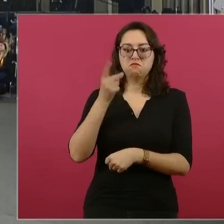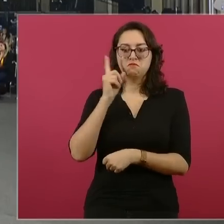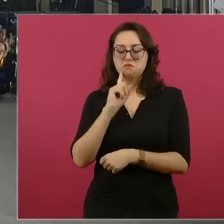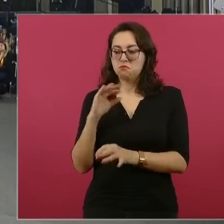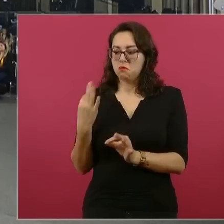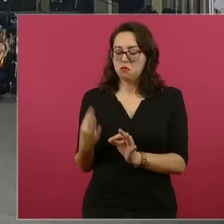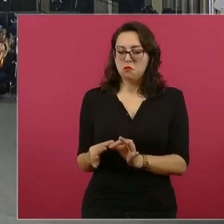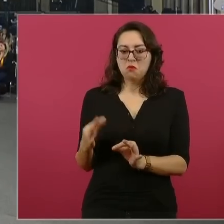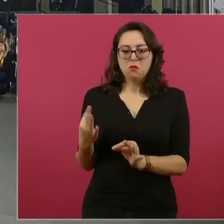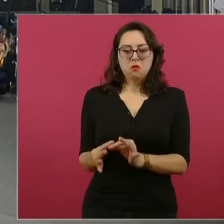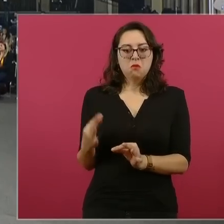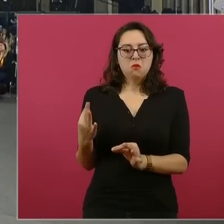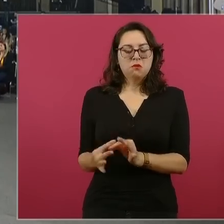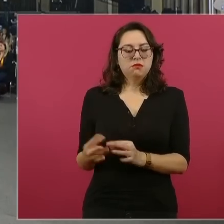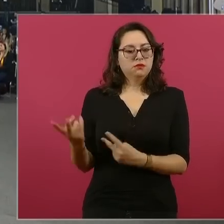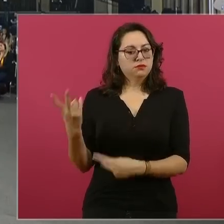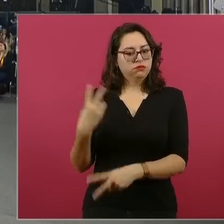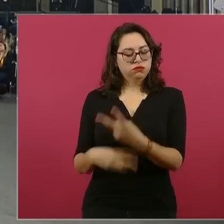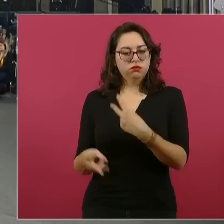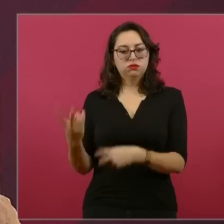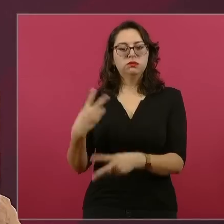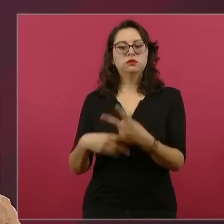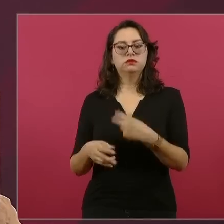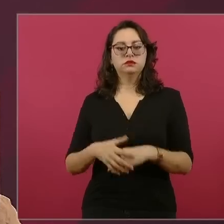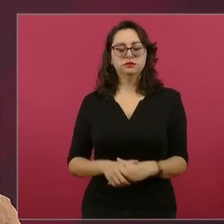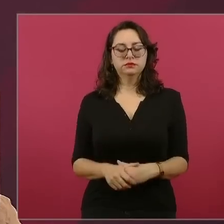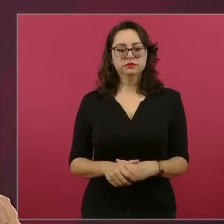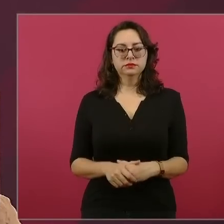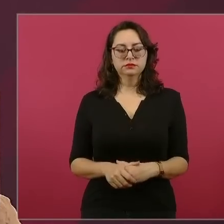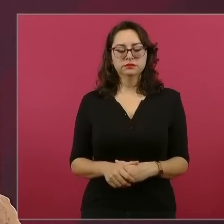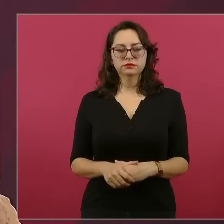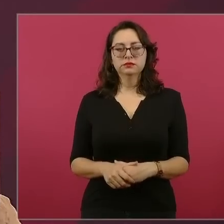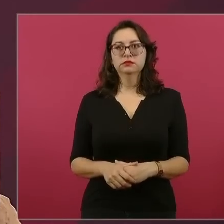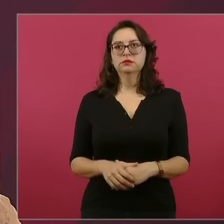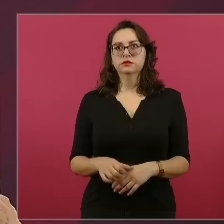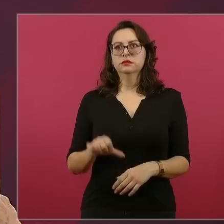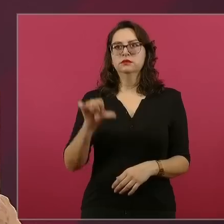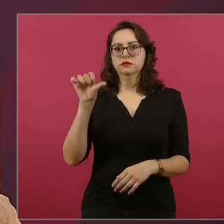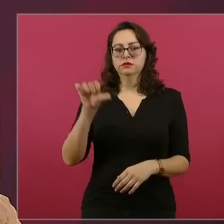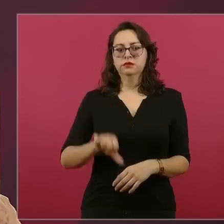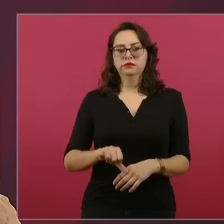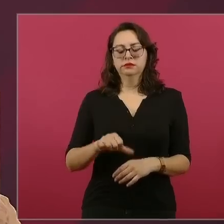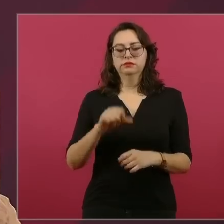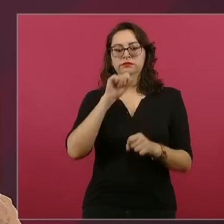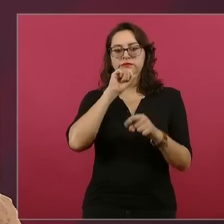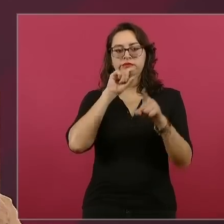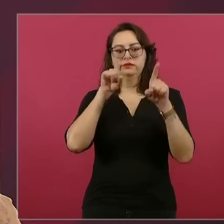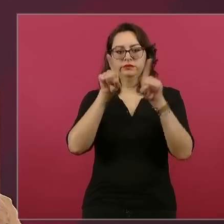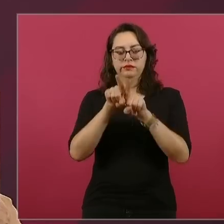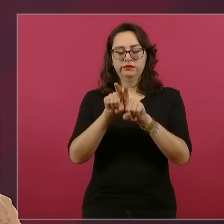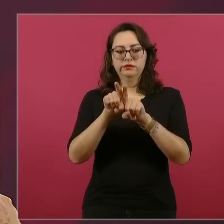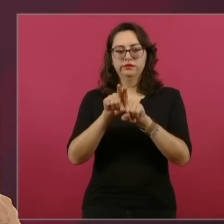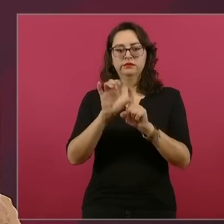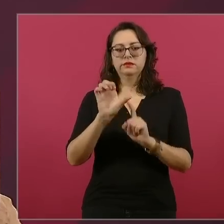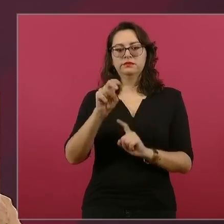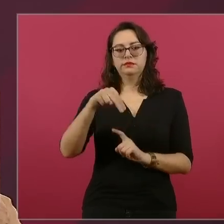Hoy también informó la directora de Protección Civil.